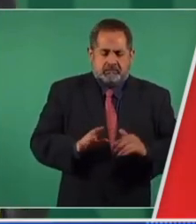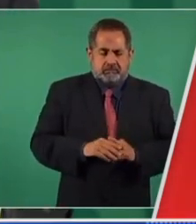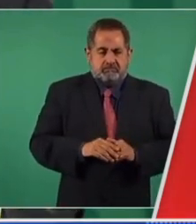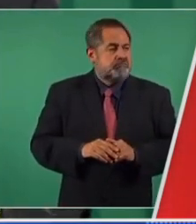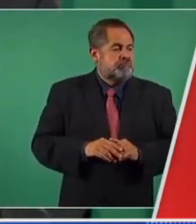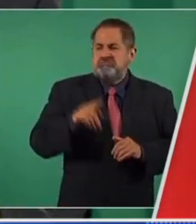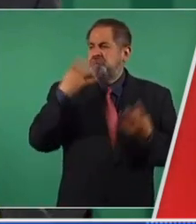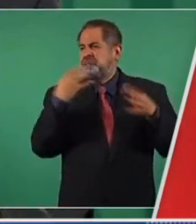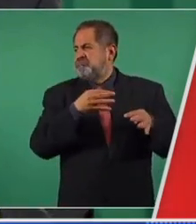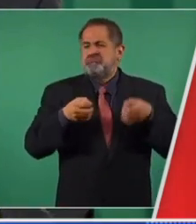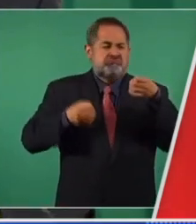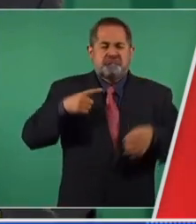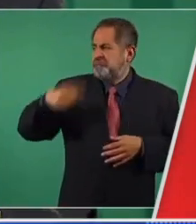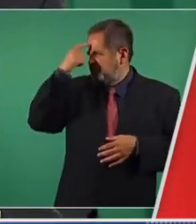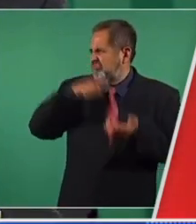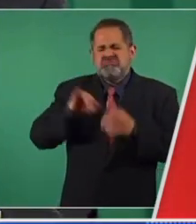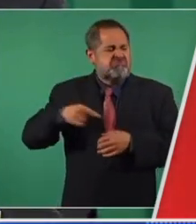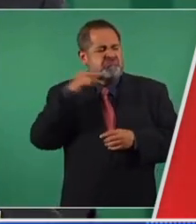juzgarlos